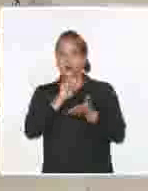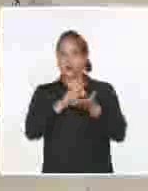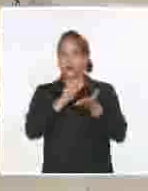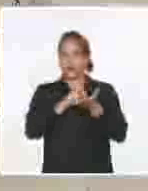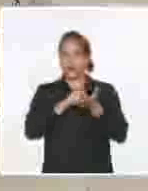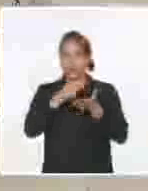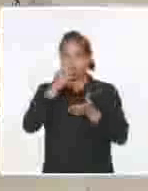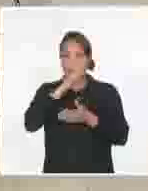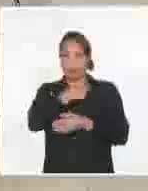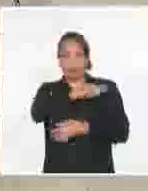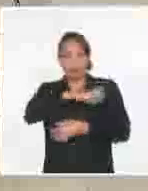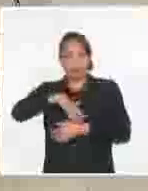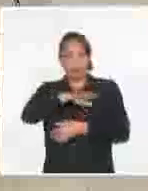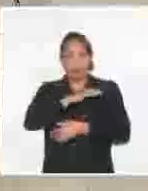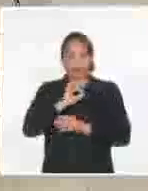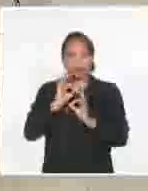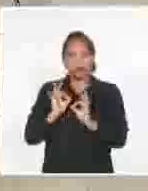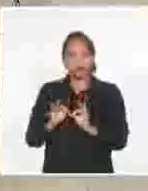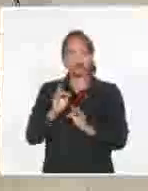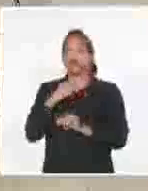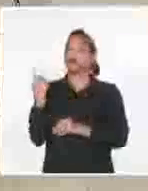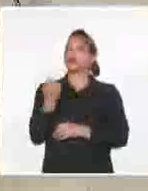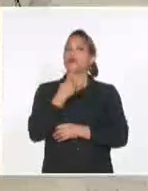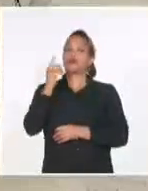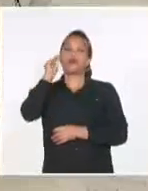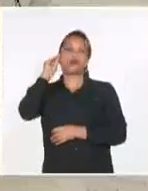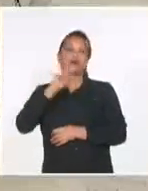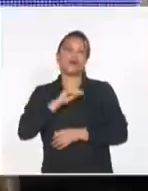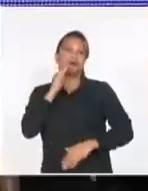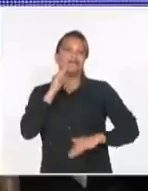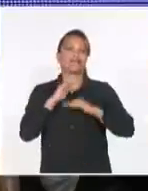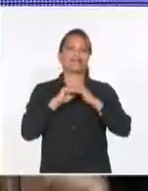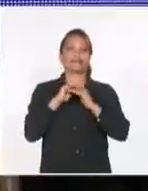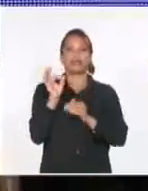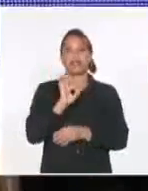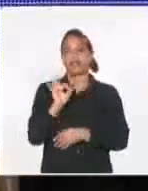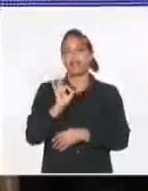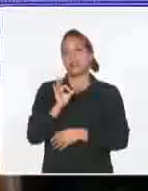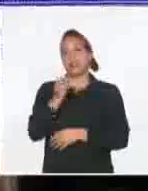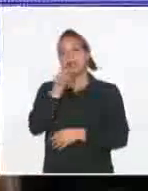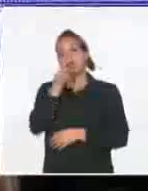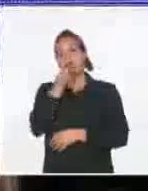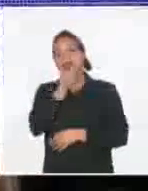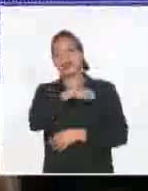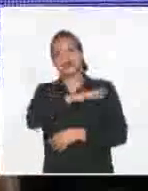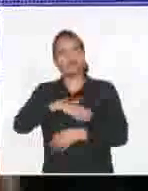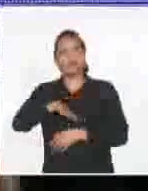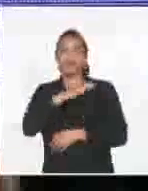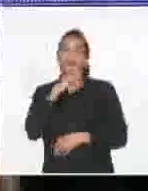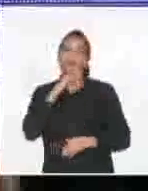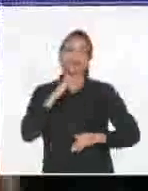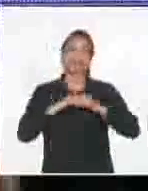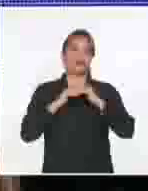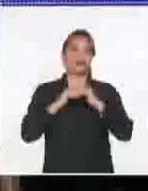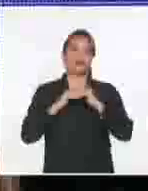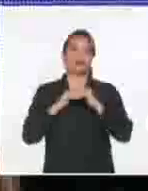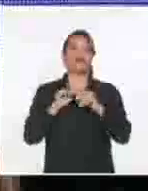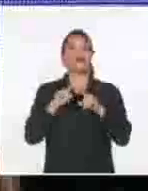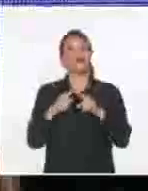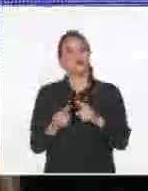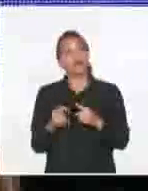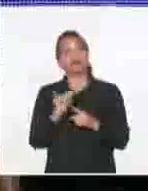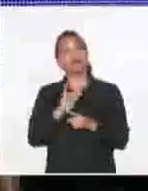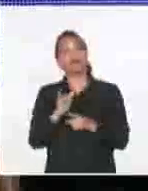normada, que se sabe que no alcanza para satisfacer todas las necesidades, pero que atiende